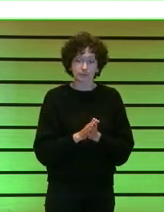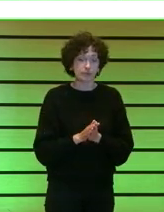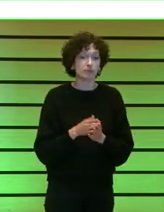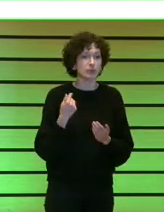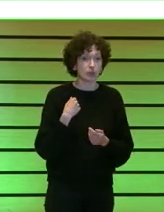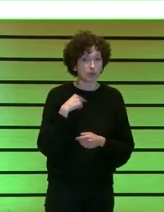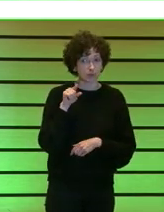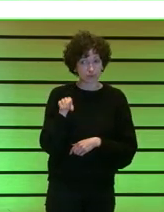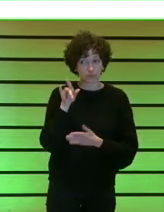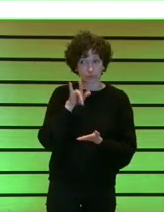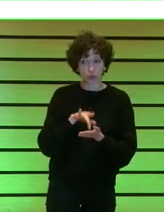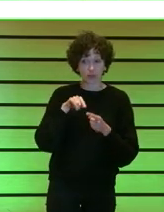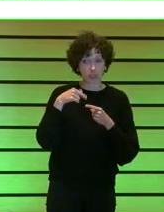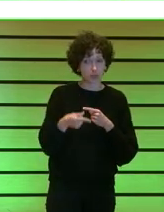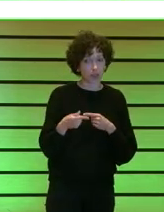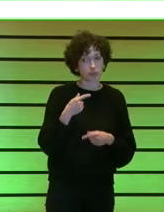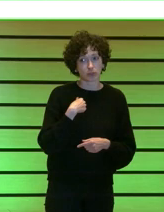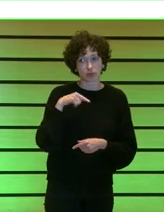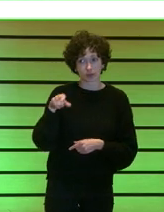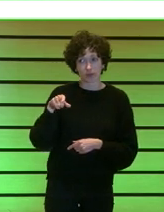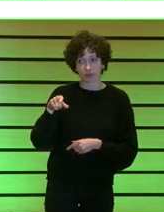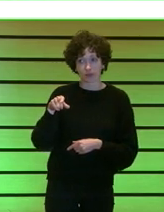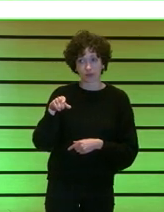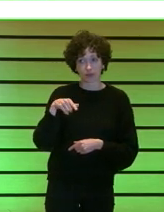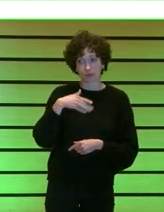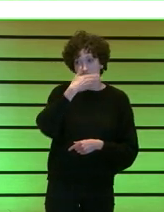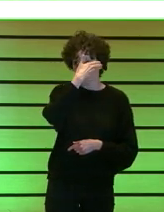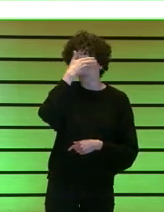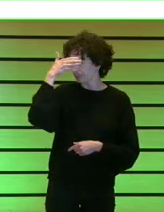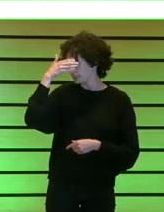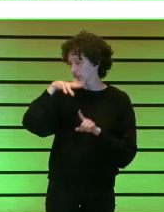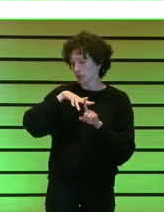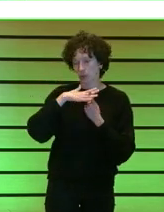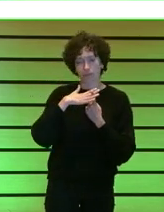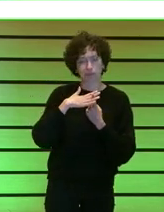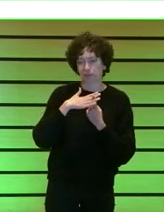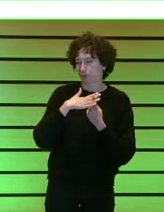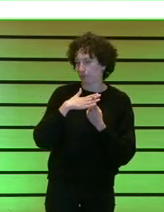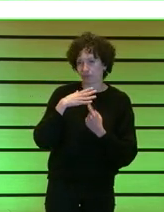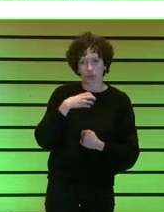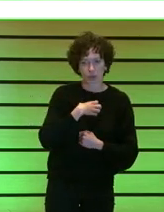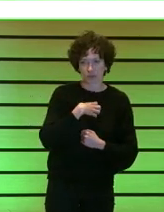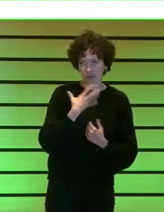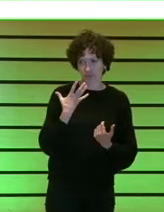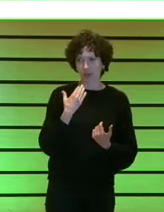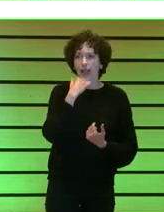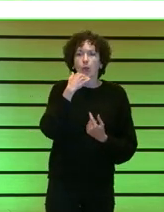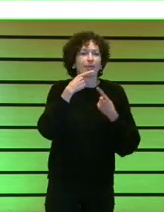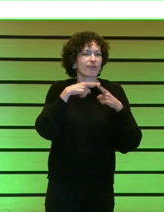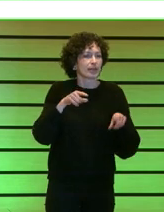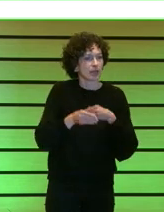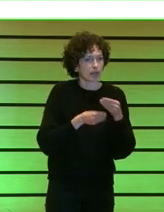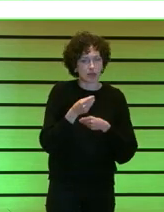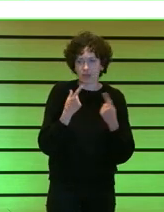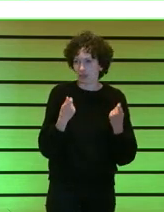de ver esa mirada no he podido dar la espalda a esa situación Necesito hacer algo distinto